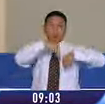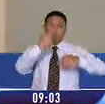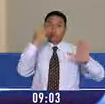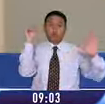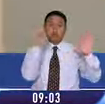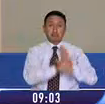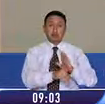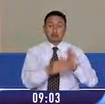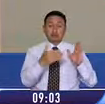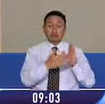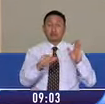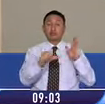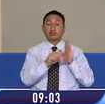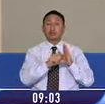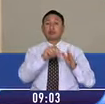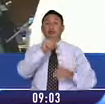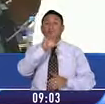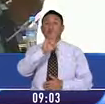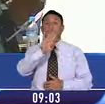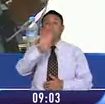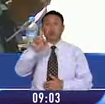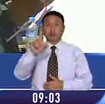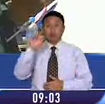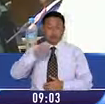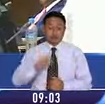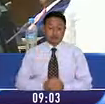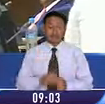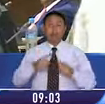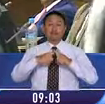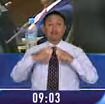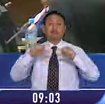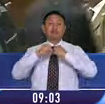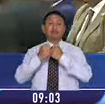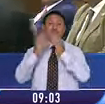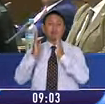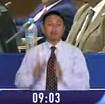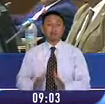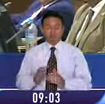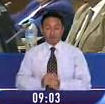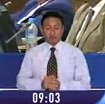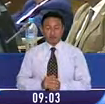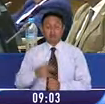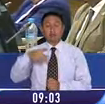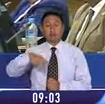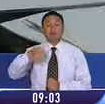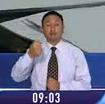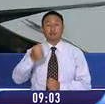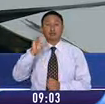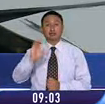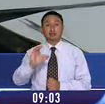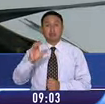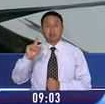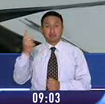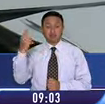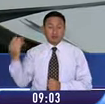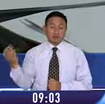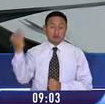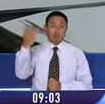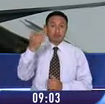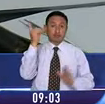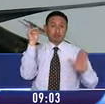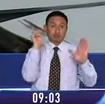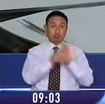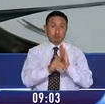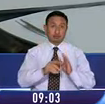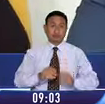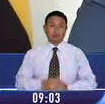demandas contra el decreto 741. Los legisladores de la bancada del Partido Social Cristiano fueron los primeros en presentar